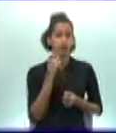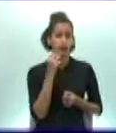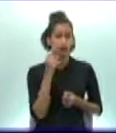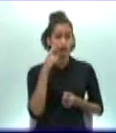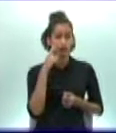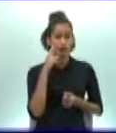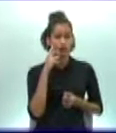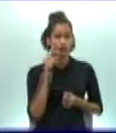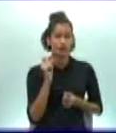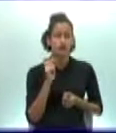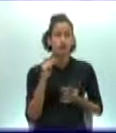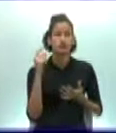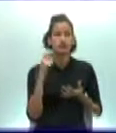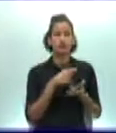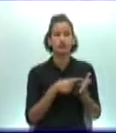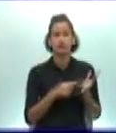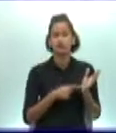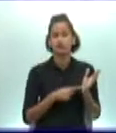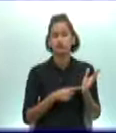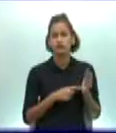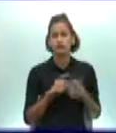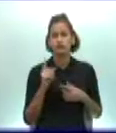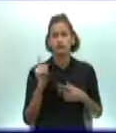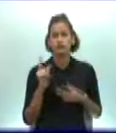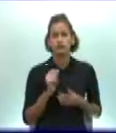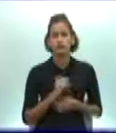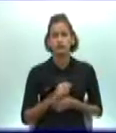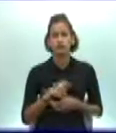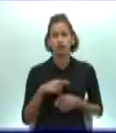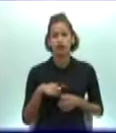del archipiélago cubano.